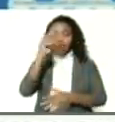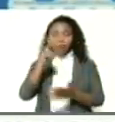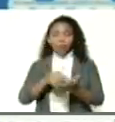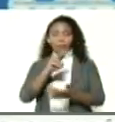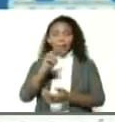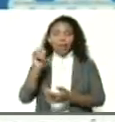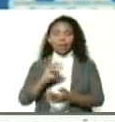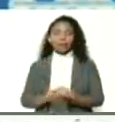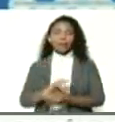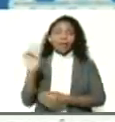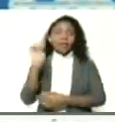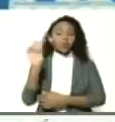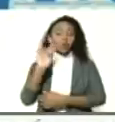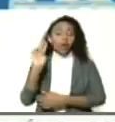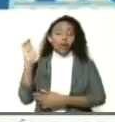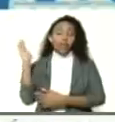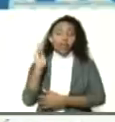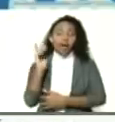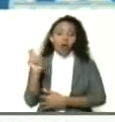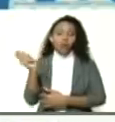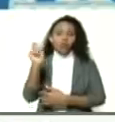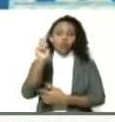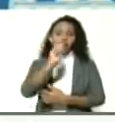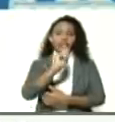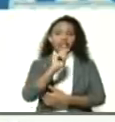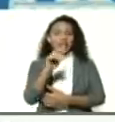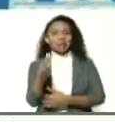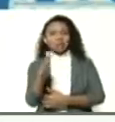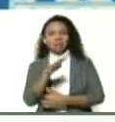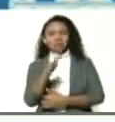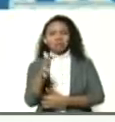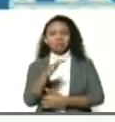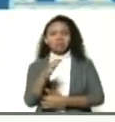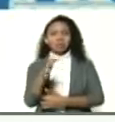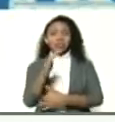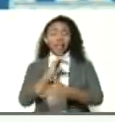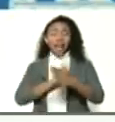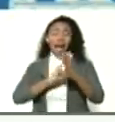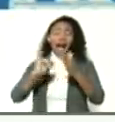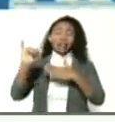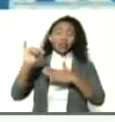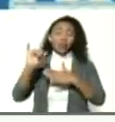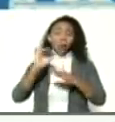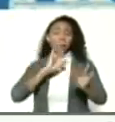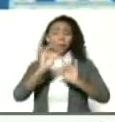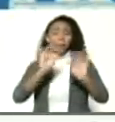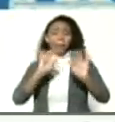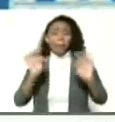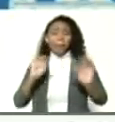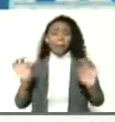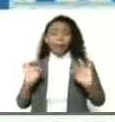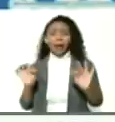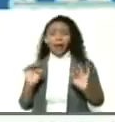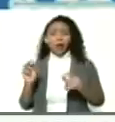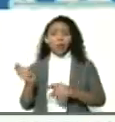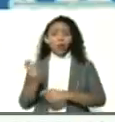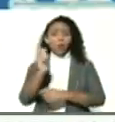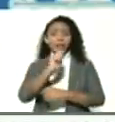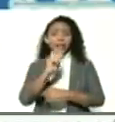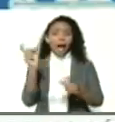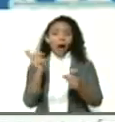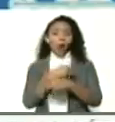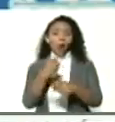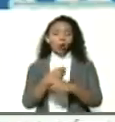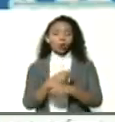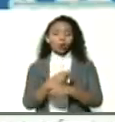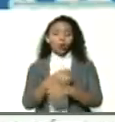Venezuela venía de unos meses de alta tasa de contagio, como fueron los meses de agosto y